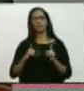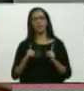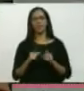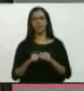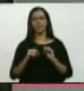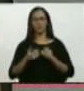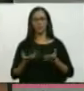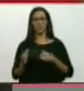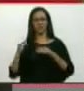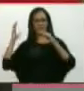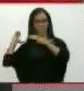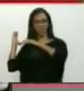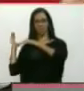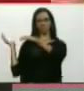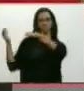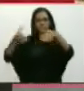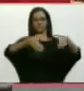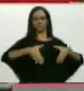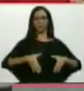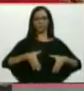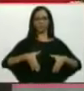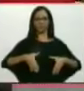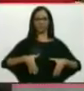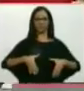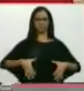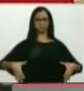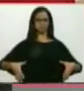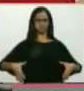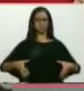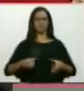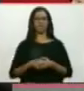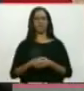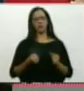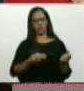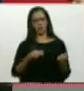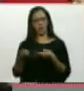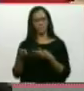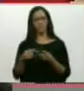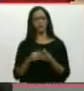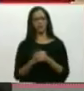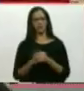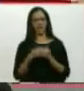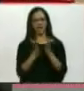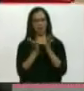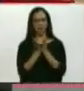caparazón adelante. Bueno, yo los invito una semana allá arriba en el junquito, en la escuela del FAES allí.